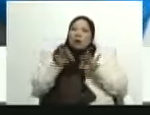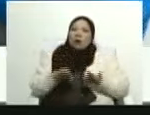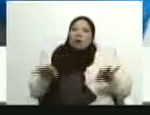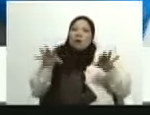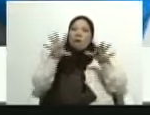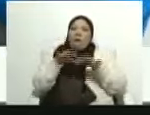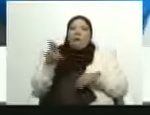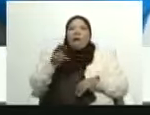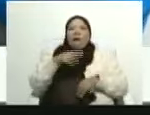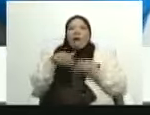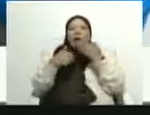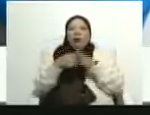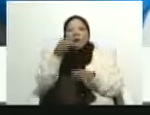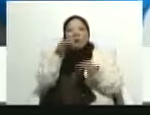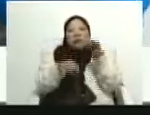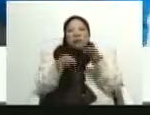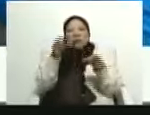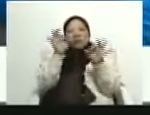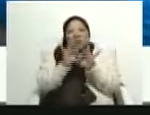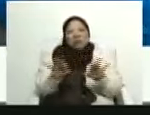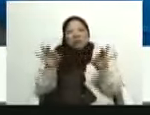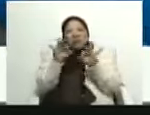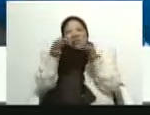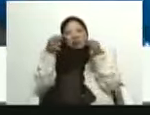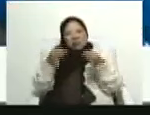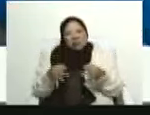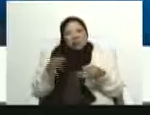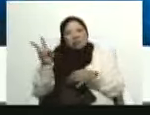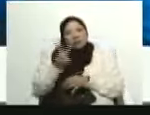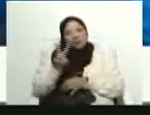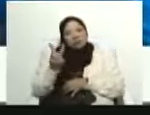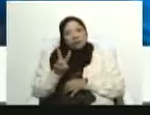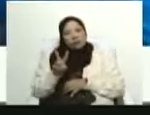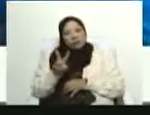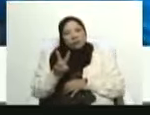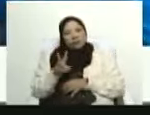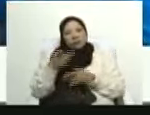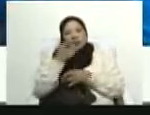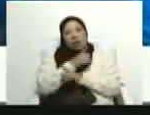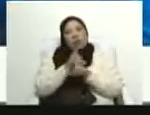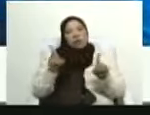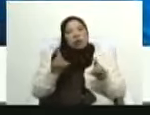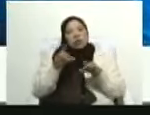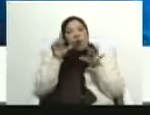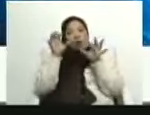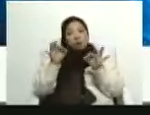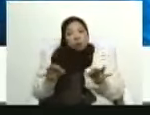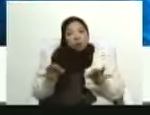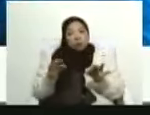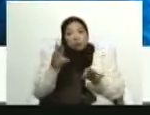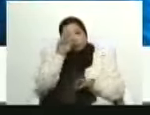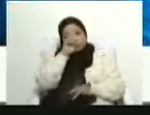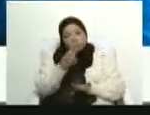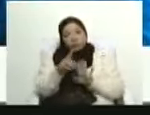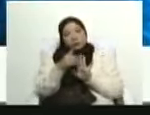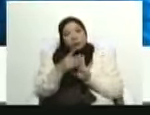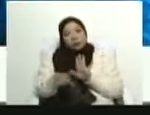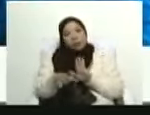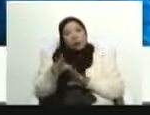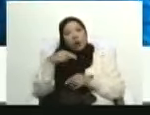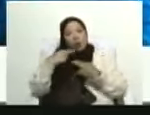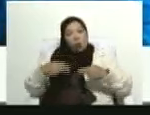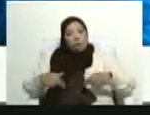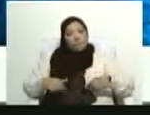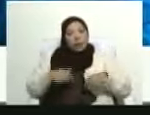no tiene ningún soporte jurídico, no tiene ningún soporte real. En Venezuela hay una democracia fuerte, hay un respeto a los derechos humanos